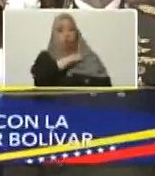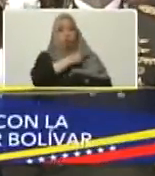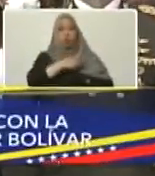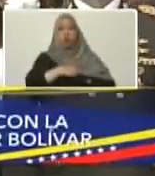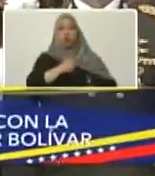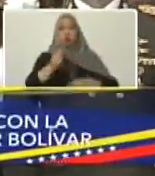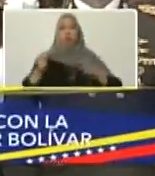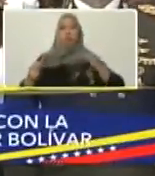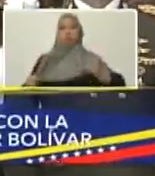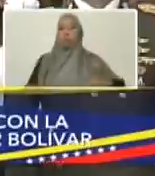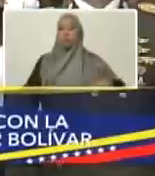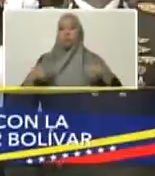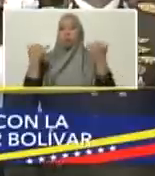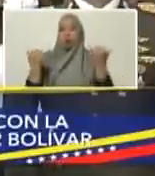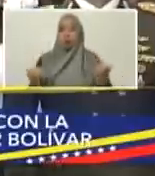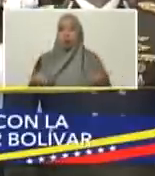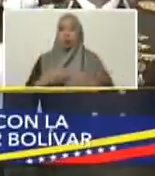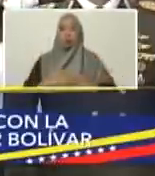de juramento.